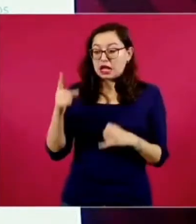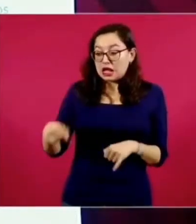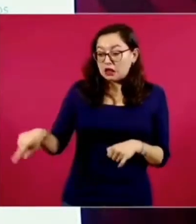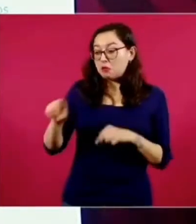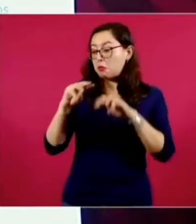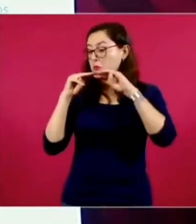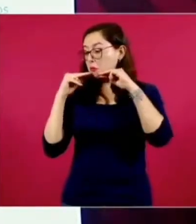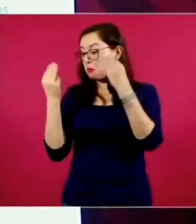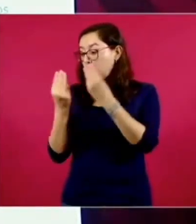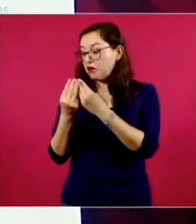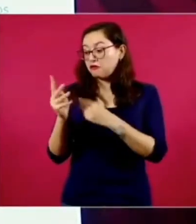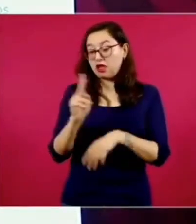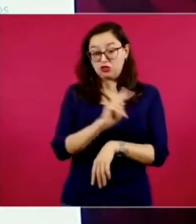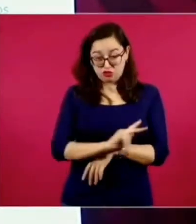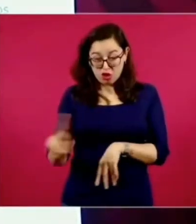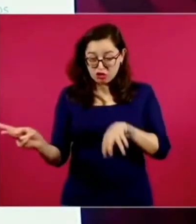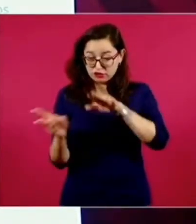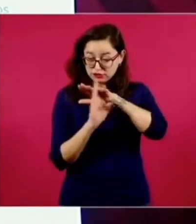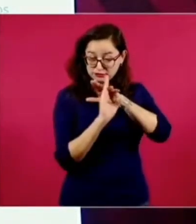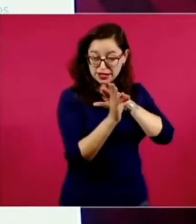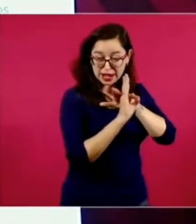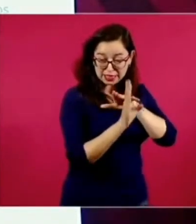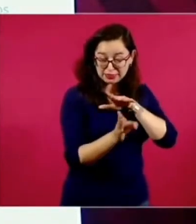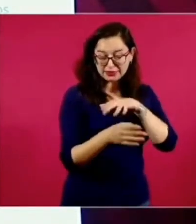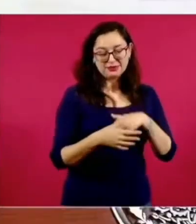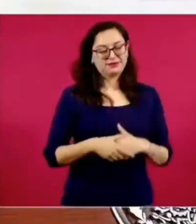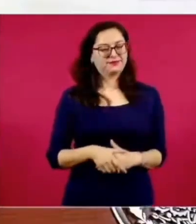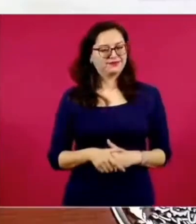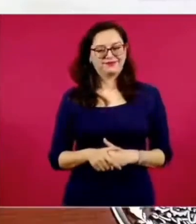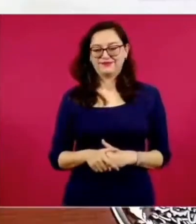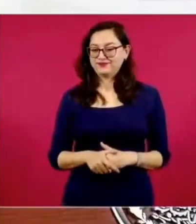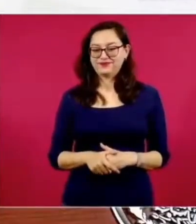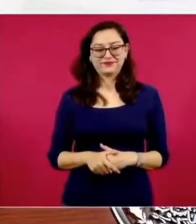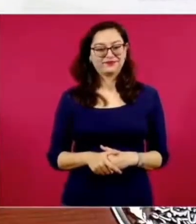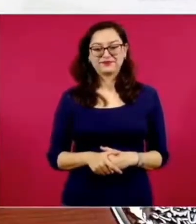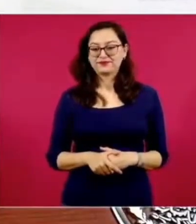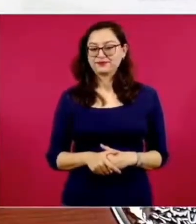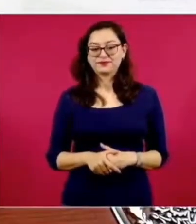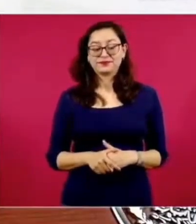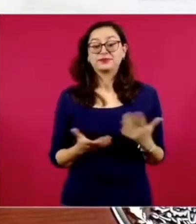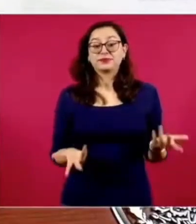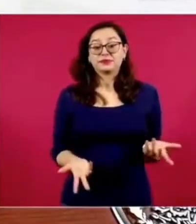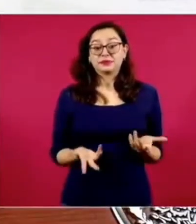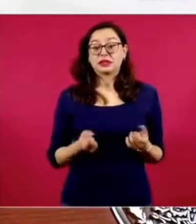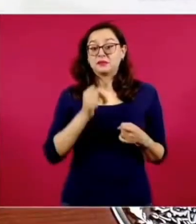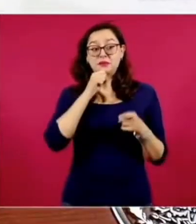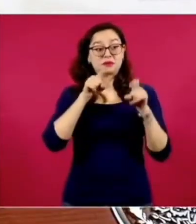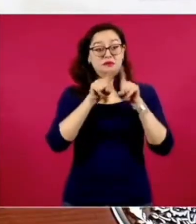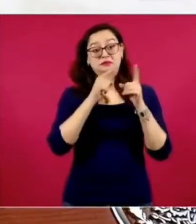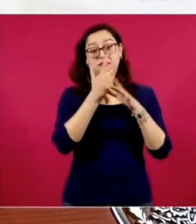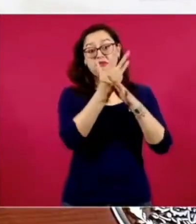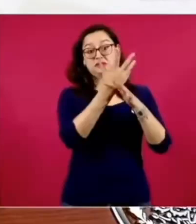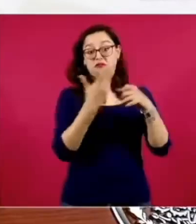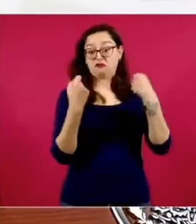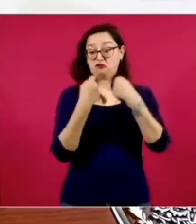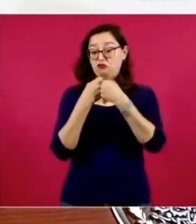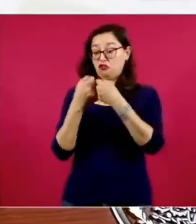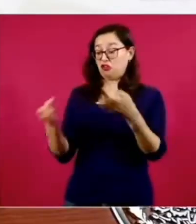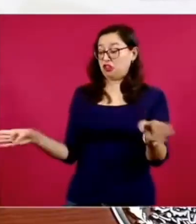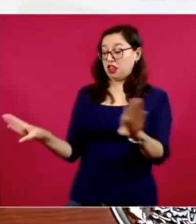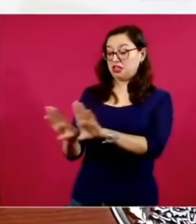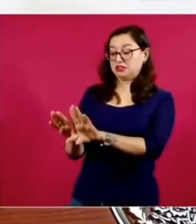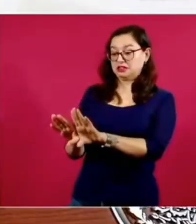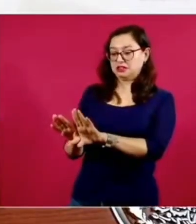maleantes a Estados Unidos y han llegado a plantear que hay que cerrar la frontera, que también